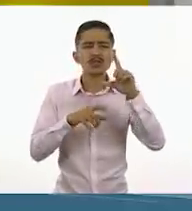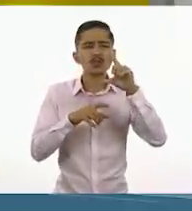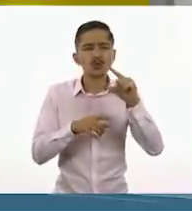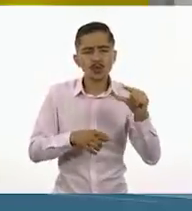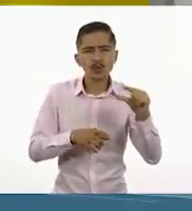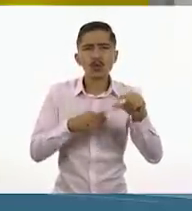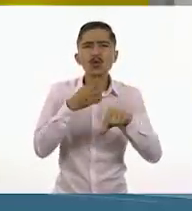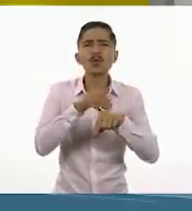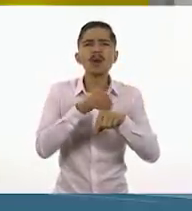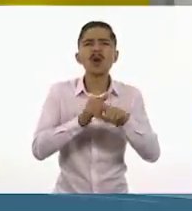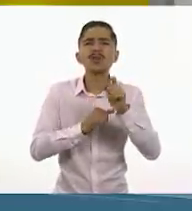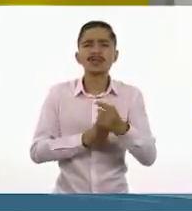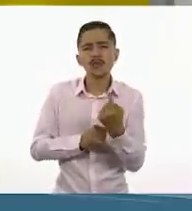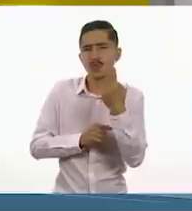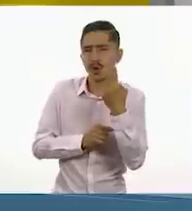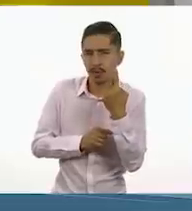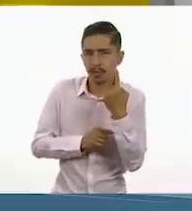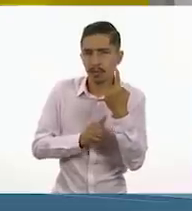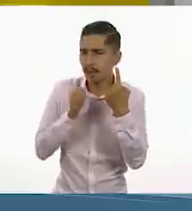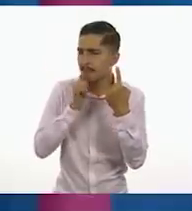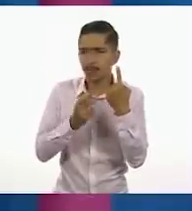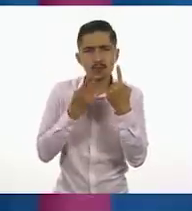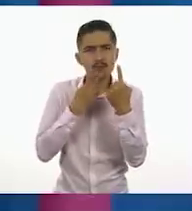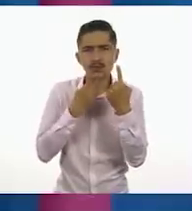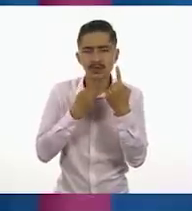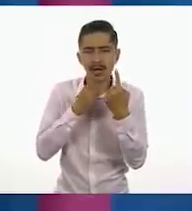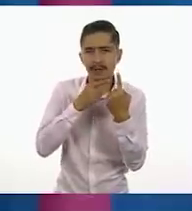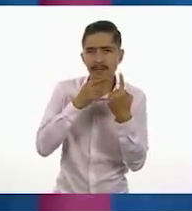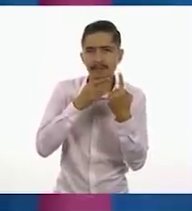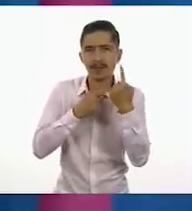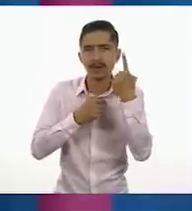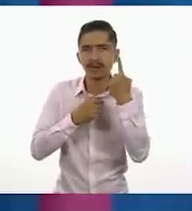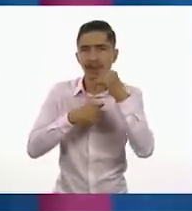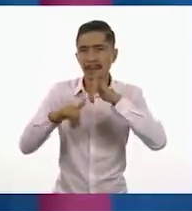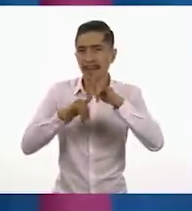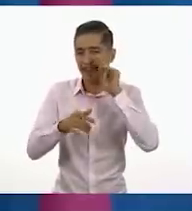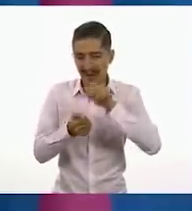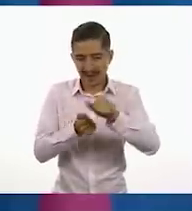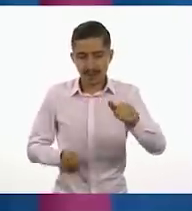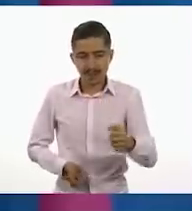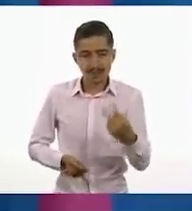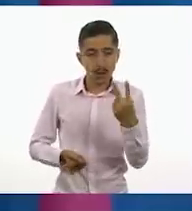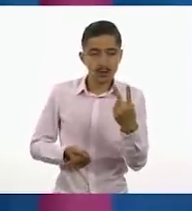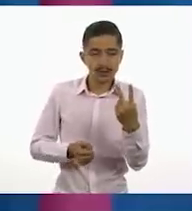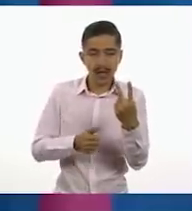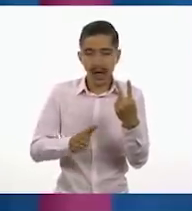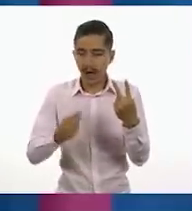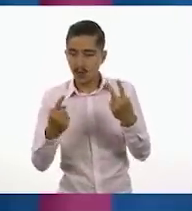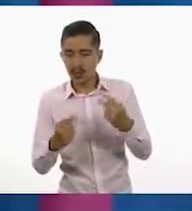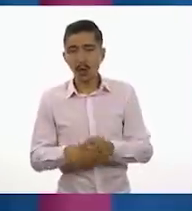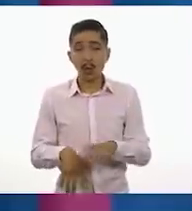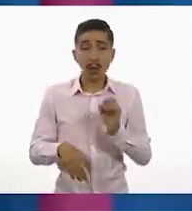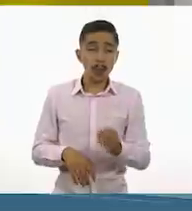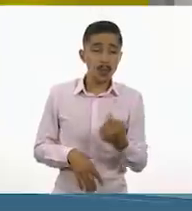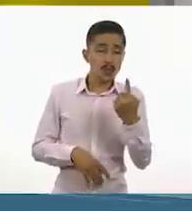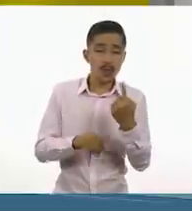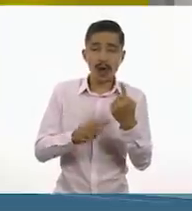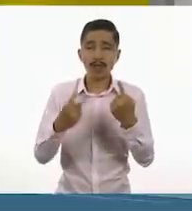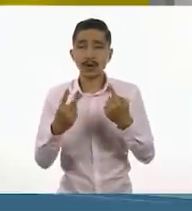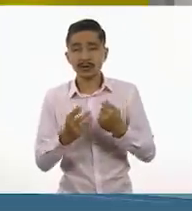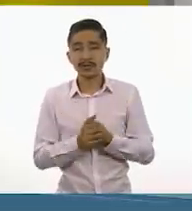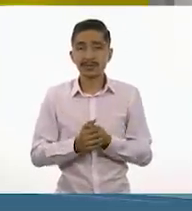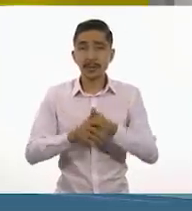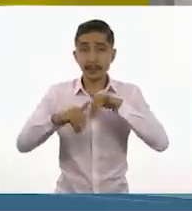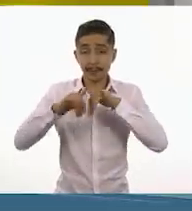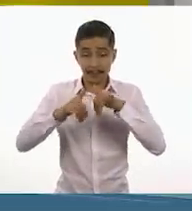se utiliza es el 1. Ok. Como en estos planos que vimos que es 2:1 o 1:2. Sí, en